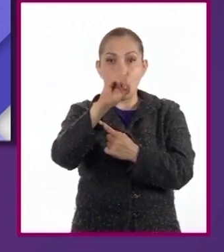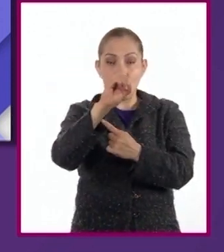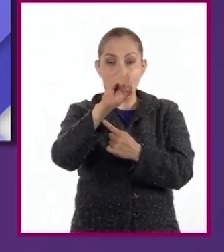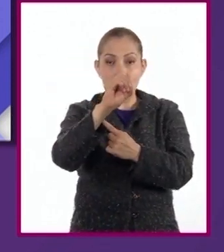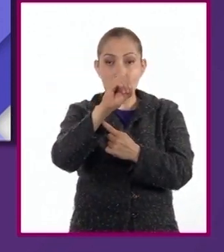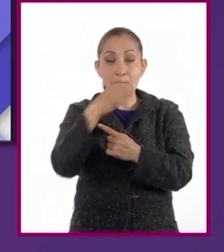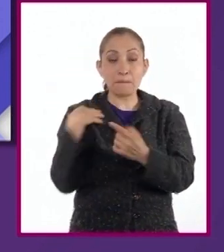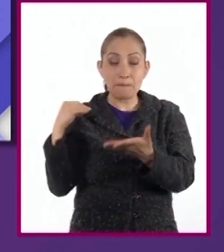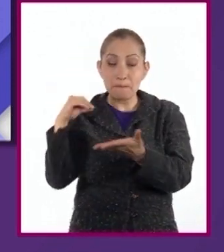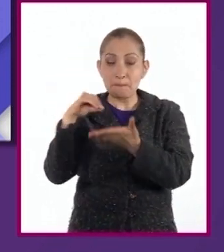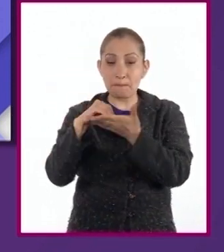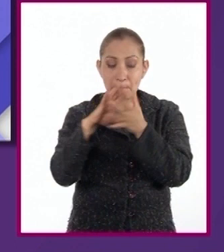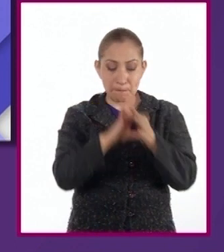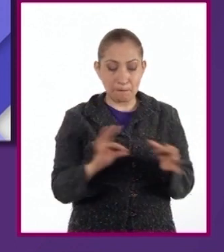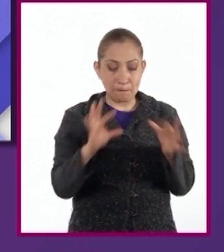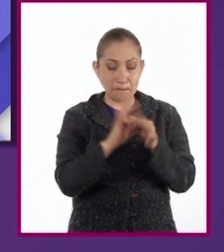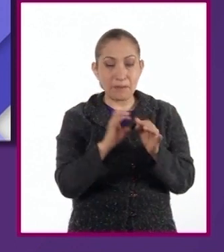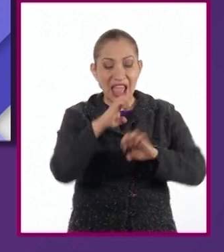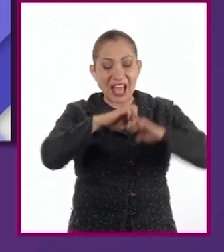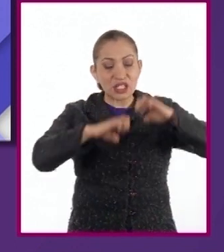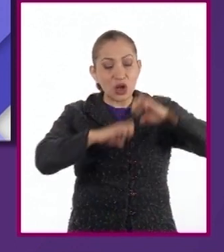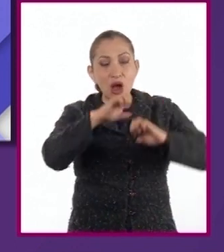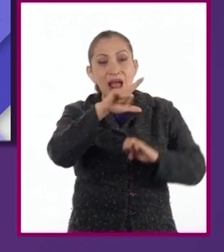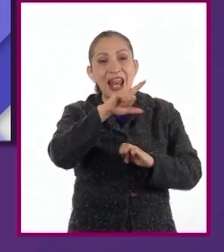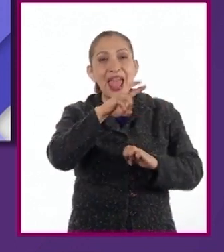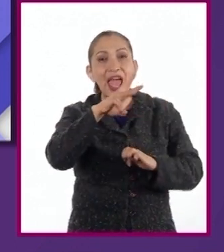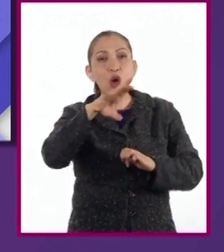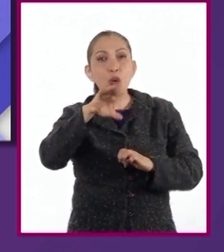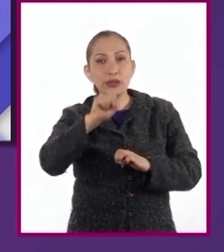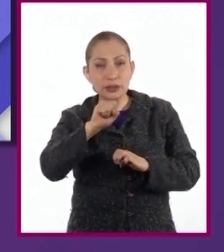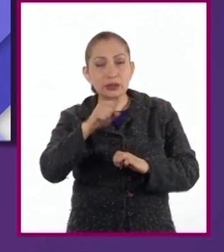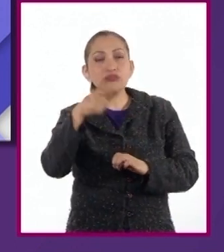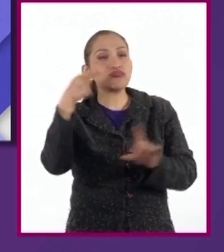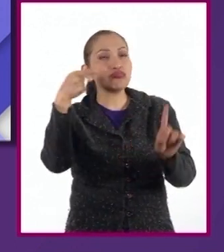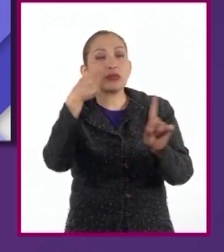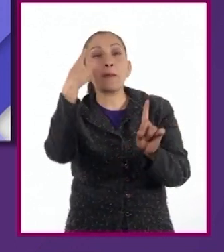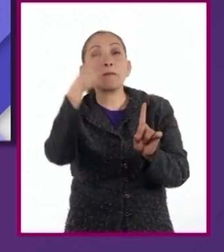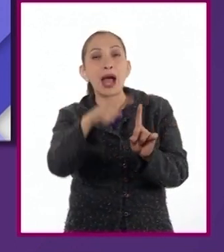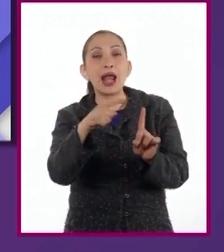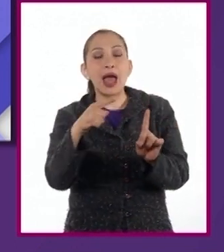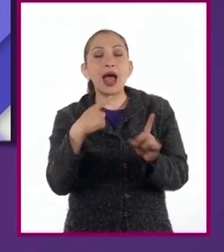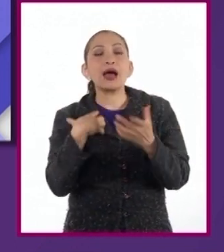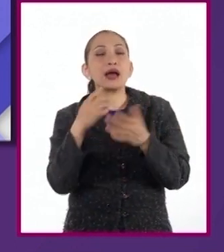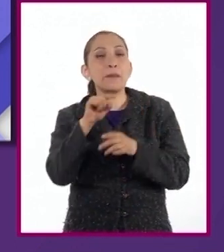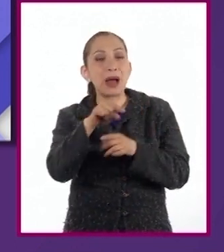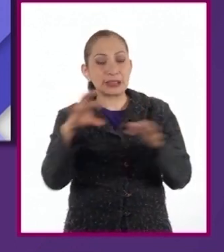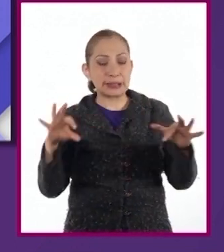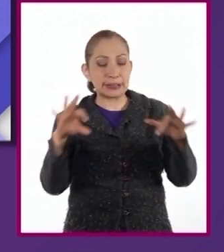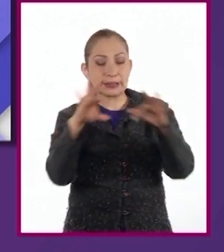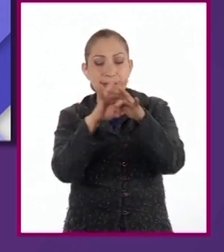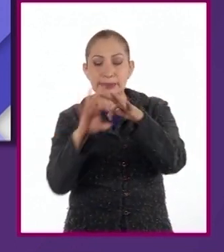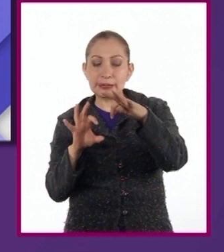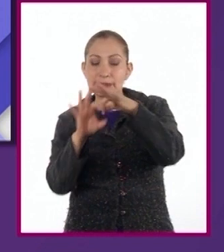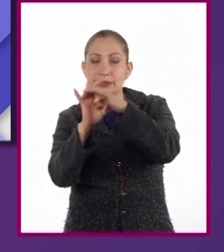E integren su descripción de la estructura de Lewis con ellos, con la finalidad de establecer el enlace